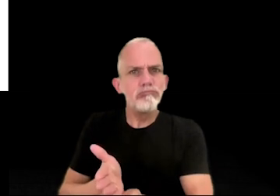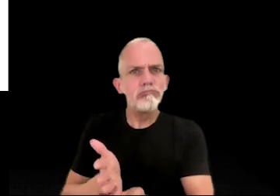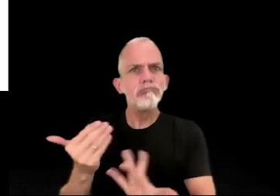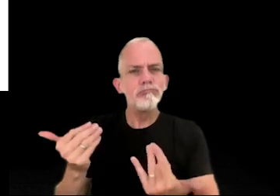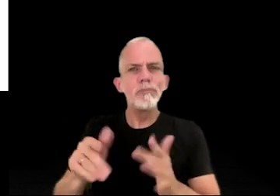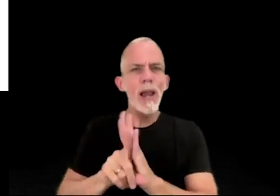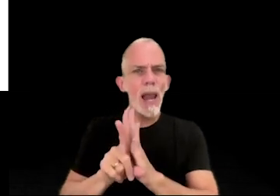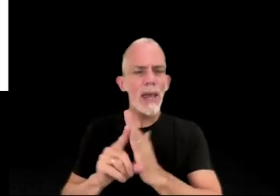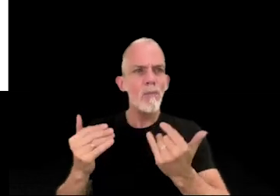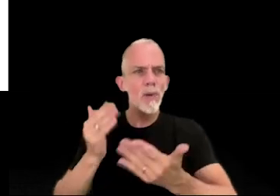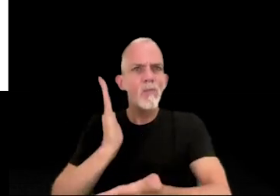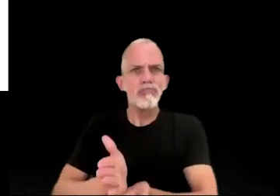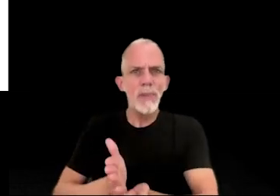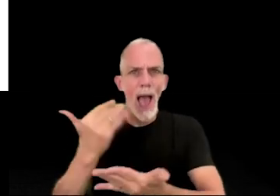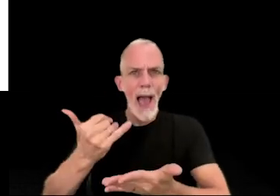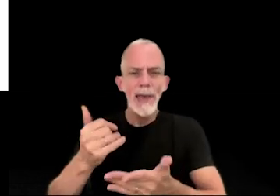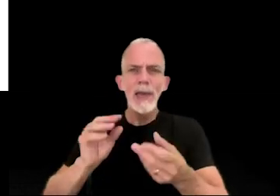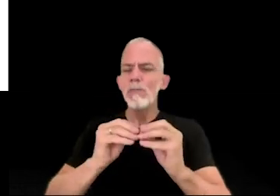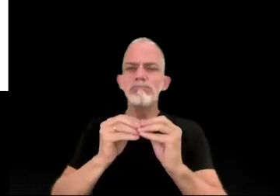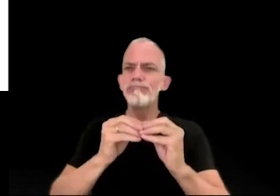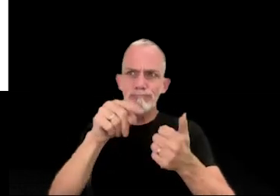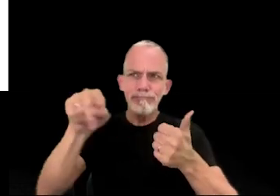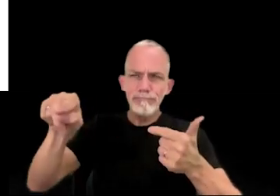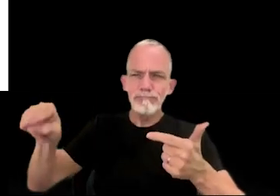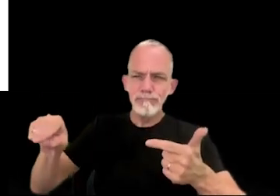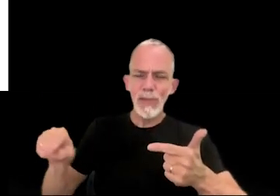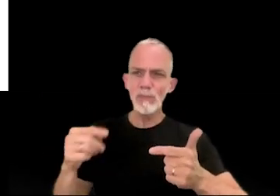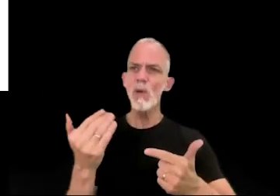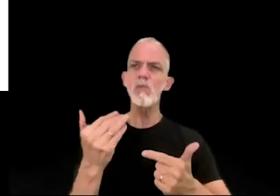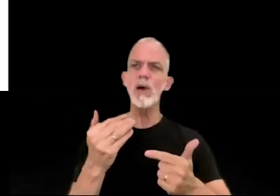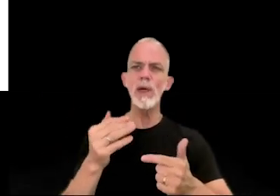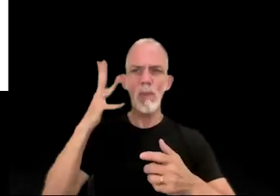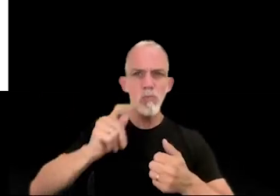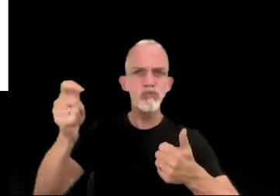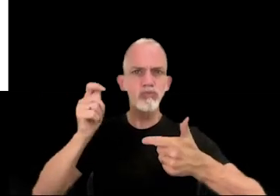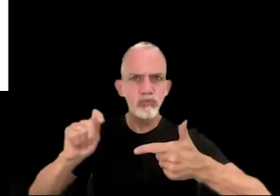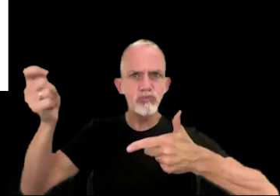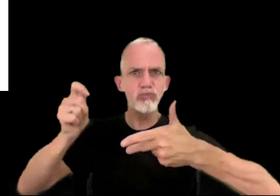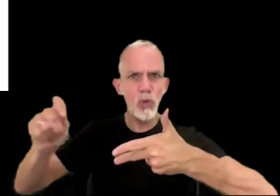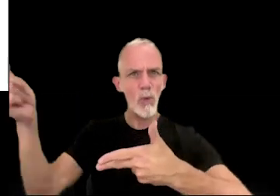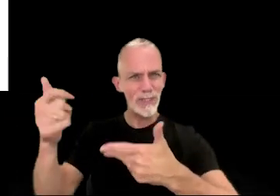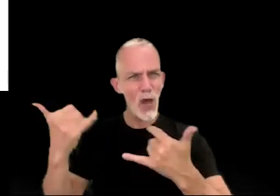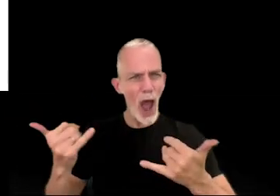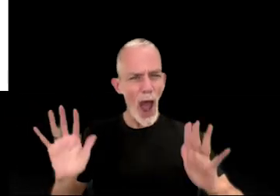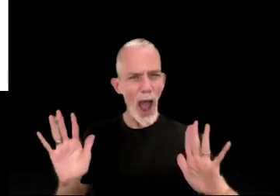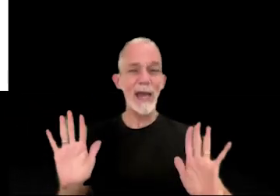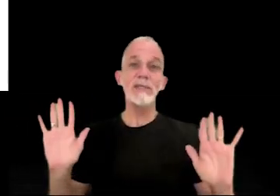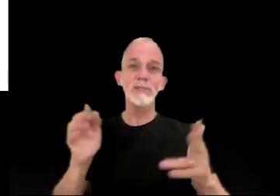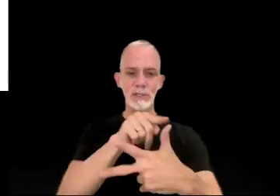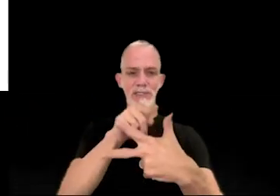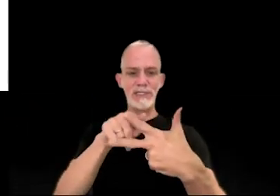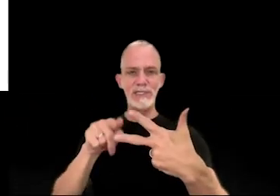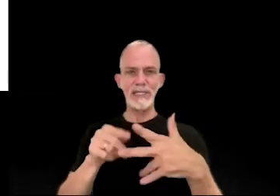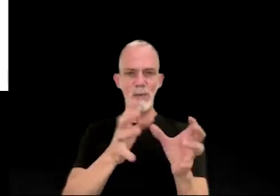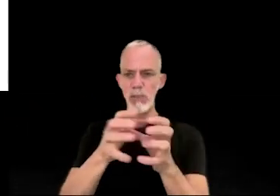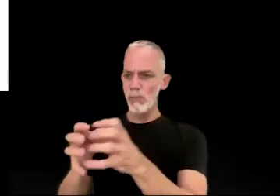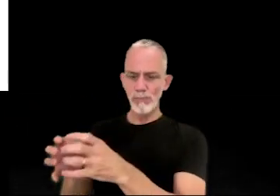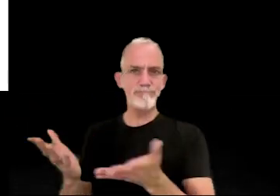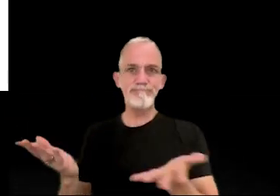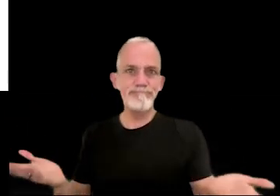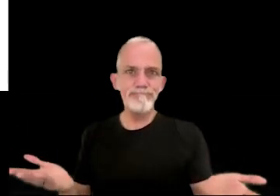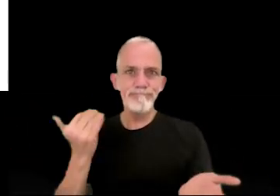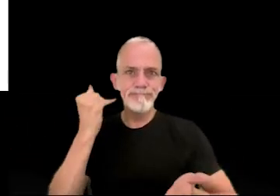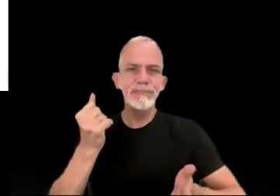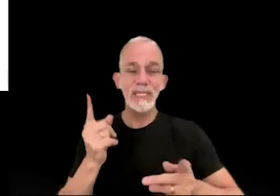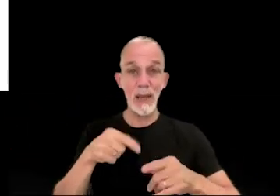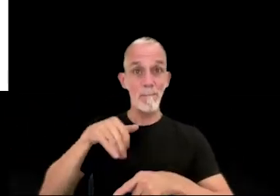tengamos bastantes casos con un proceso penal en curso. Entonces vamos a ver qué implicancias tiene la moratoria